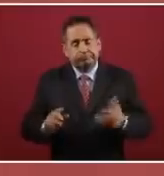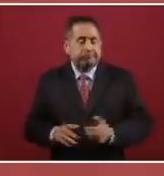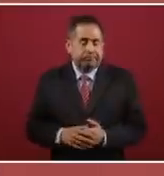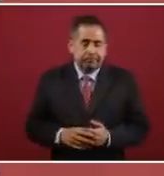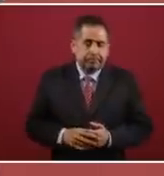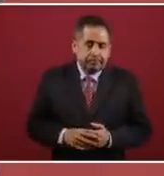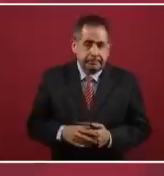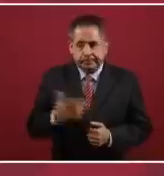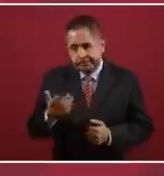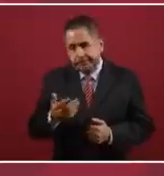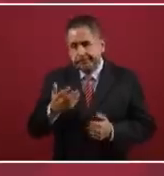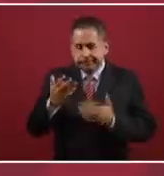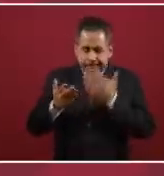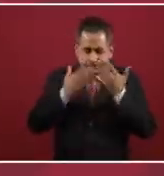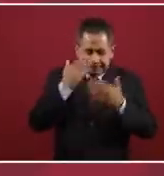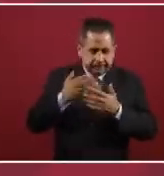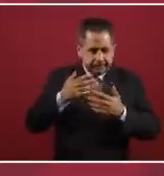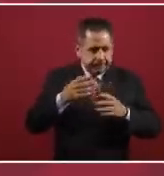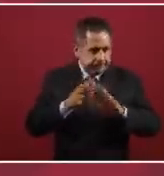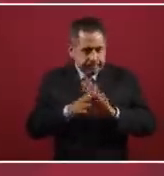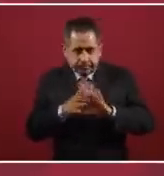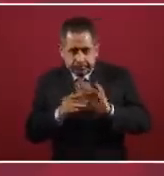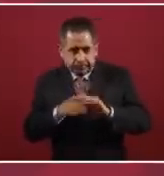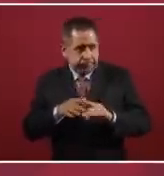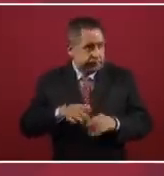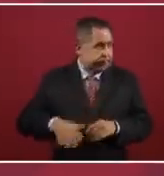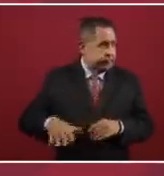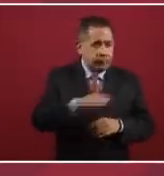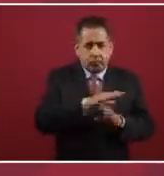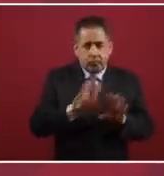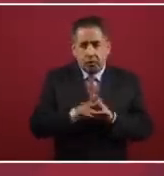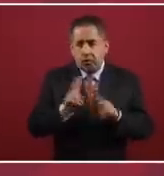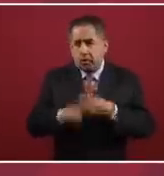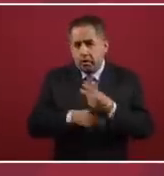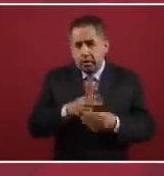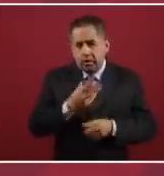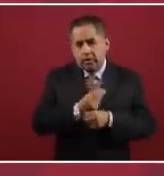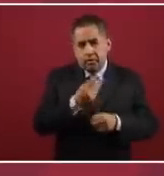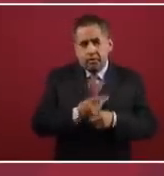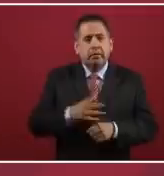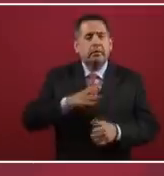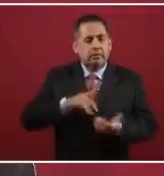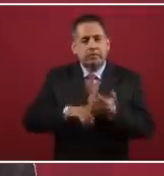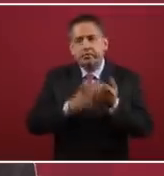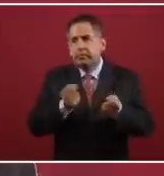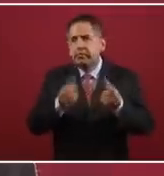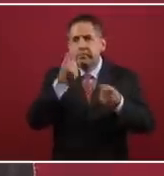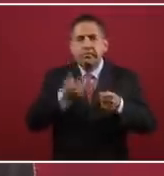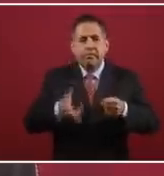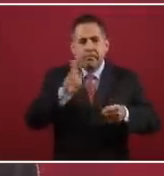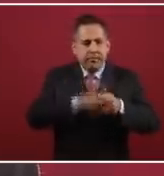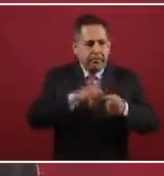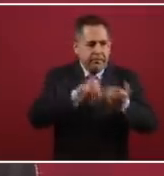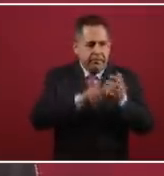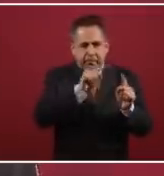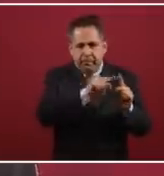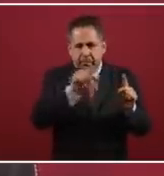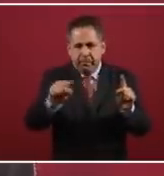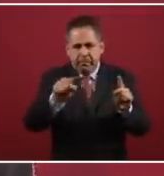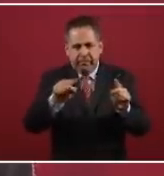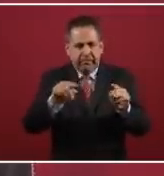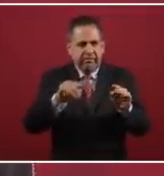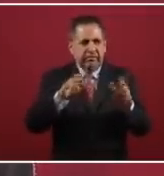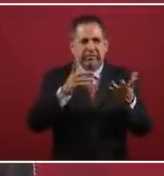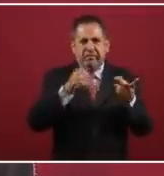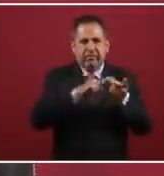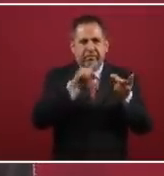un análisis de toda la infraestructura que se tiene. Hay hospitales, por ejemplo, que construyeron en barrancas,